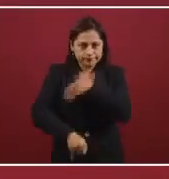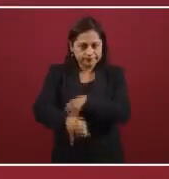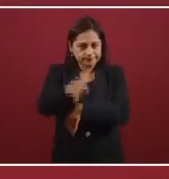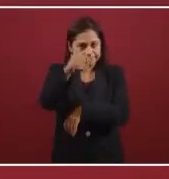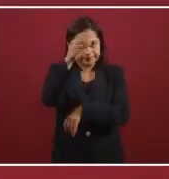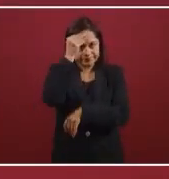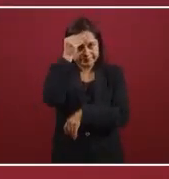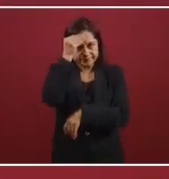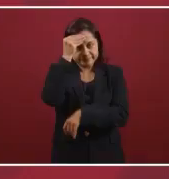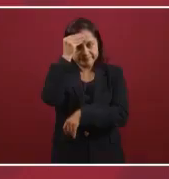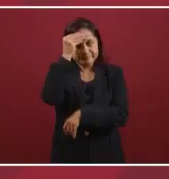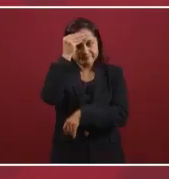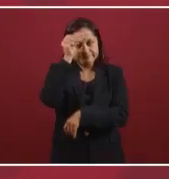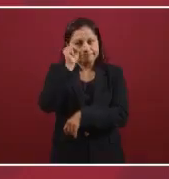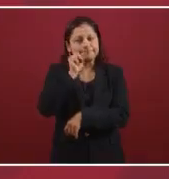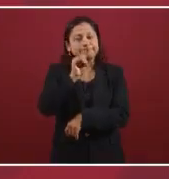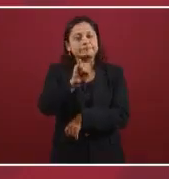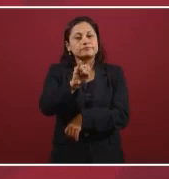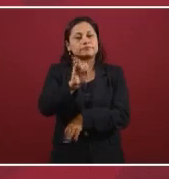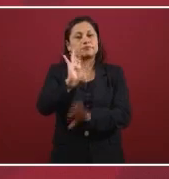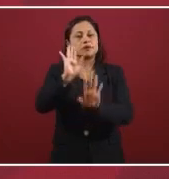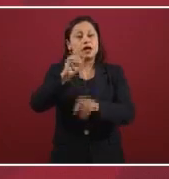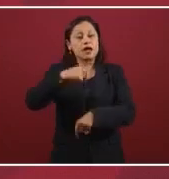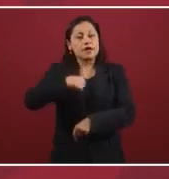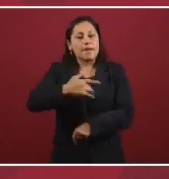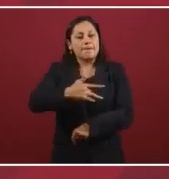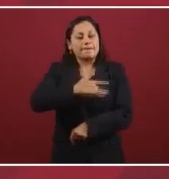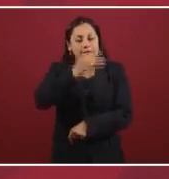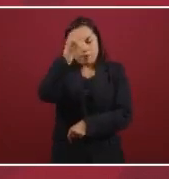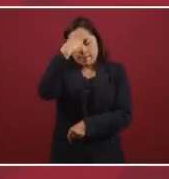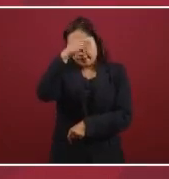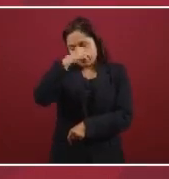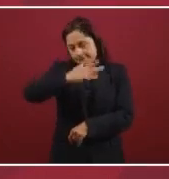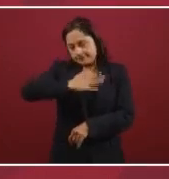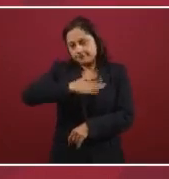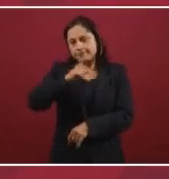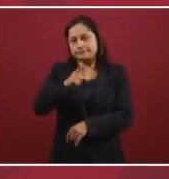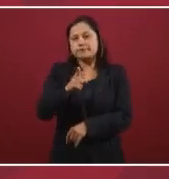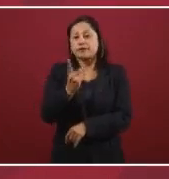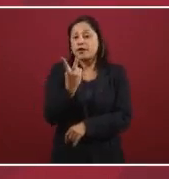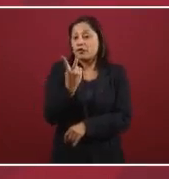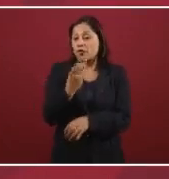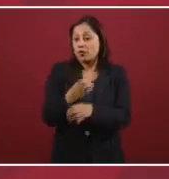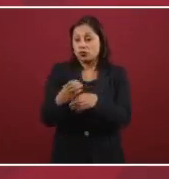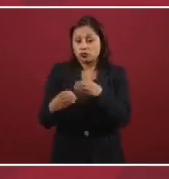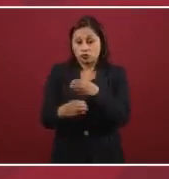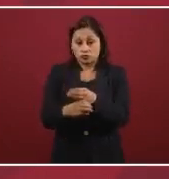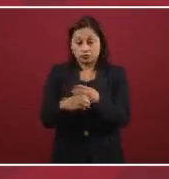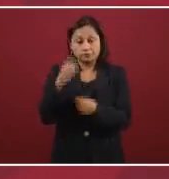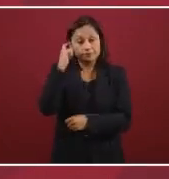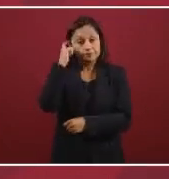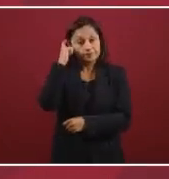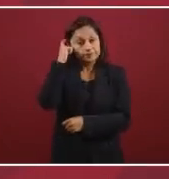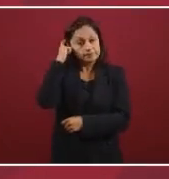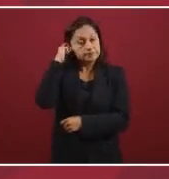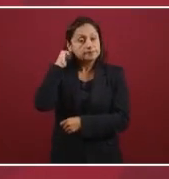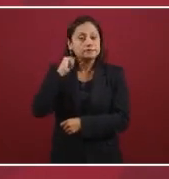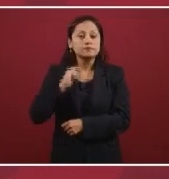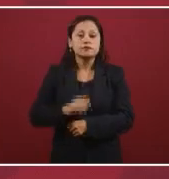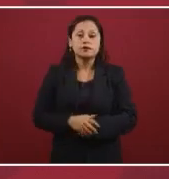considero que hay dos planos: lo que es la